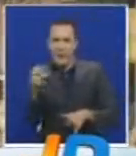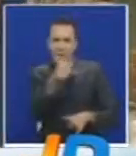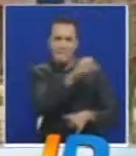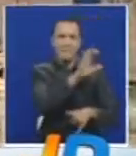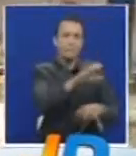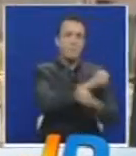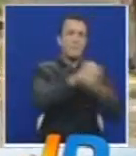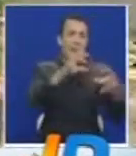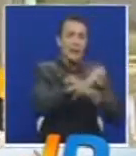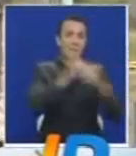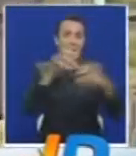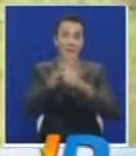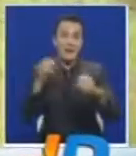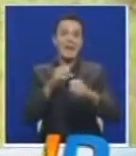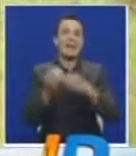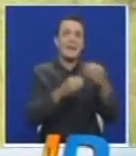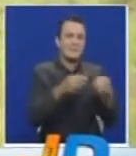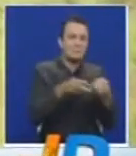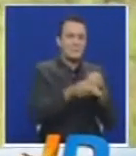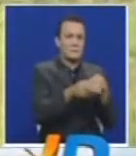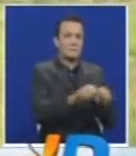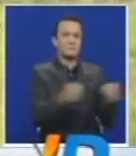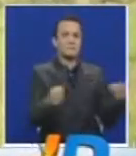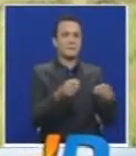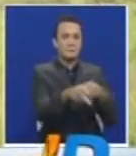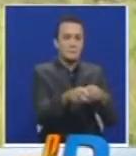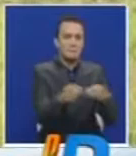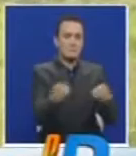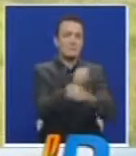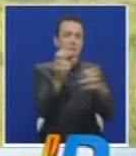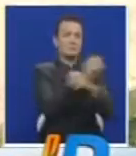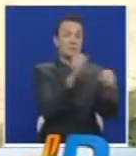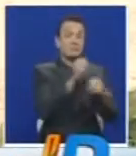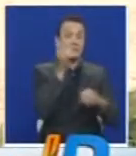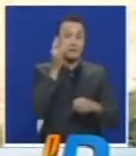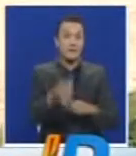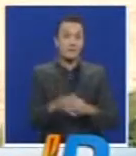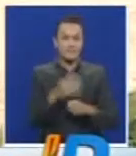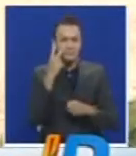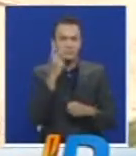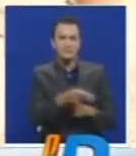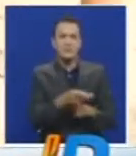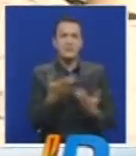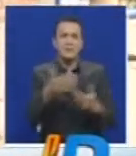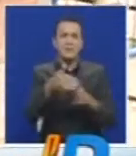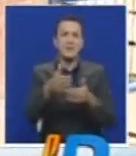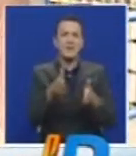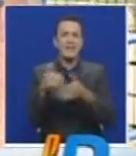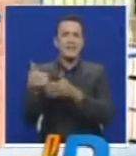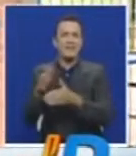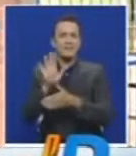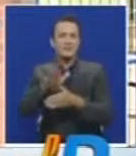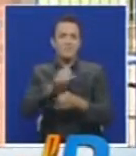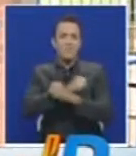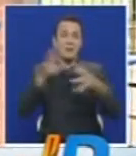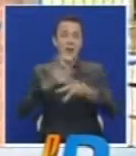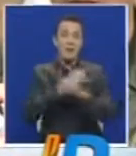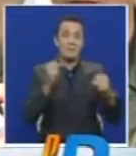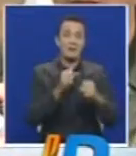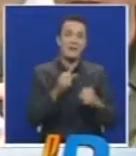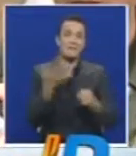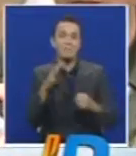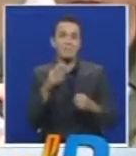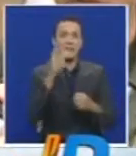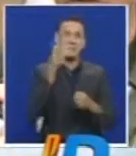fueron detonados controladamente. Por el tipo de explosivo que utilizaron, que fueron 4 cargas básicamente, cada una entre los 30